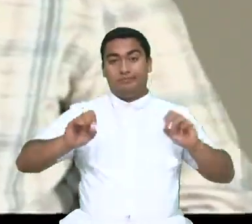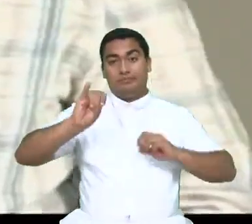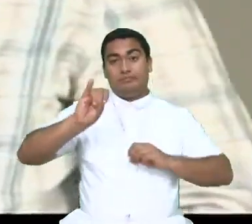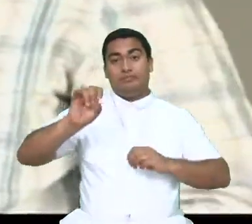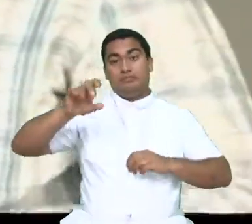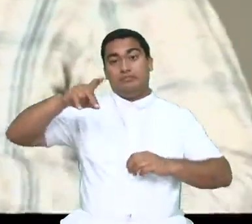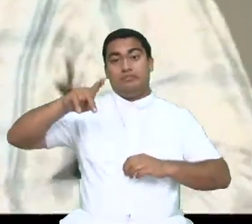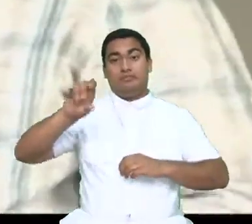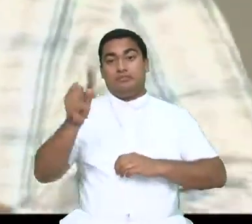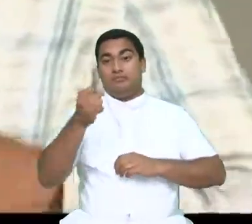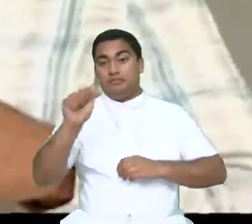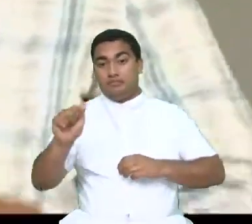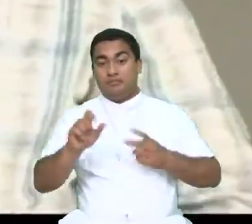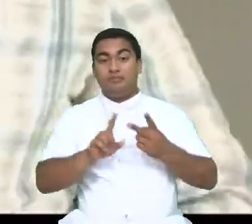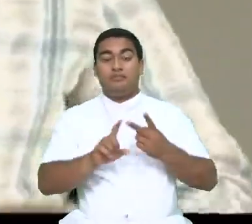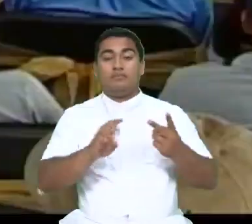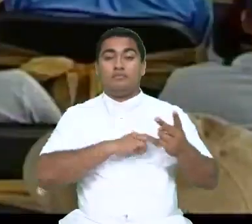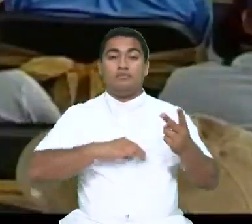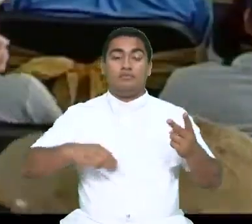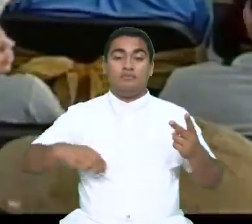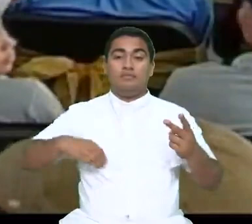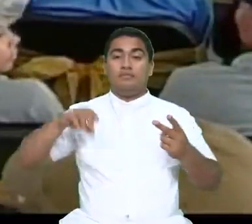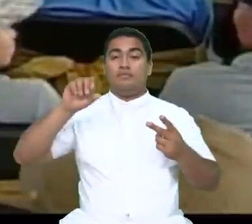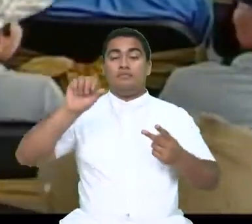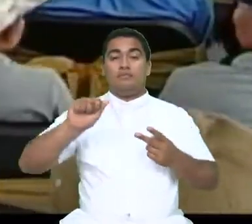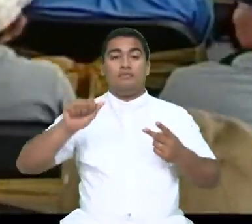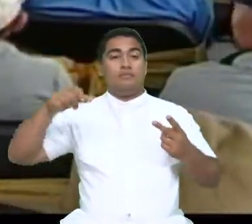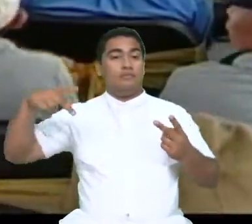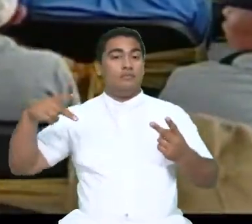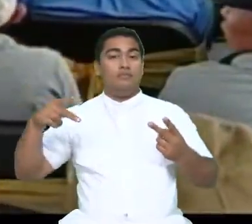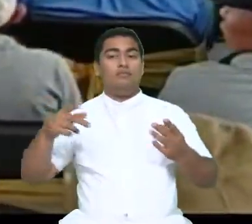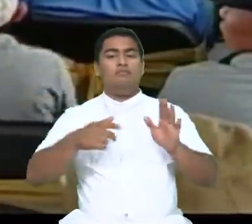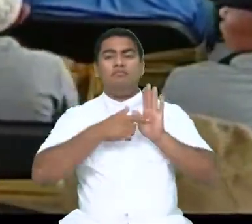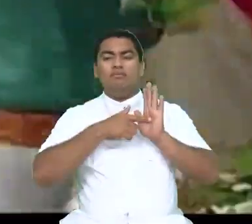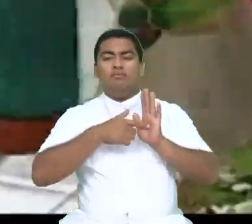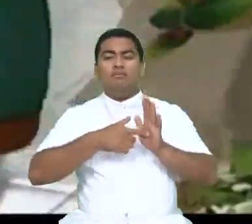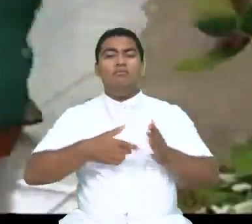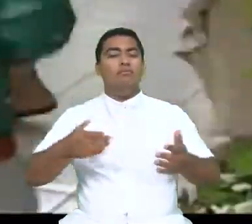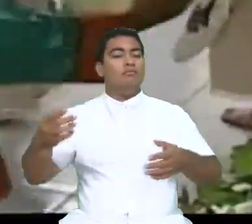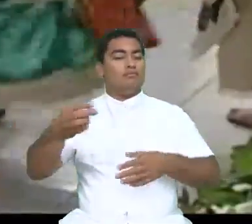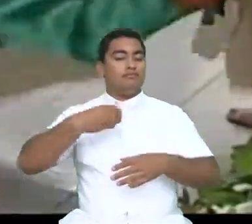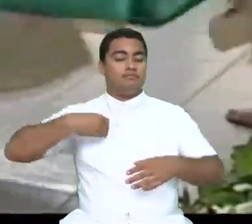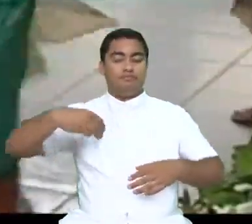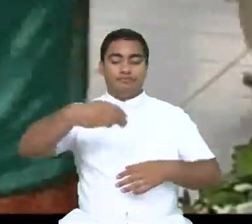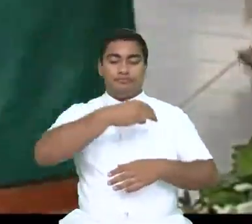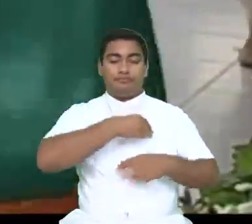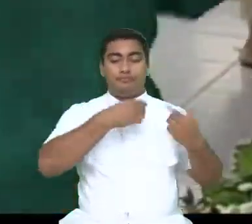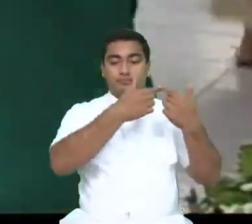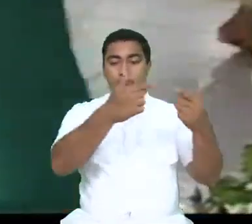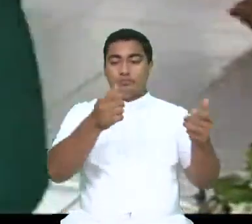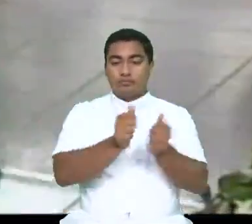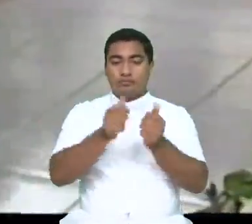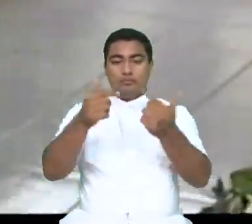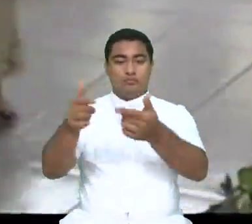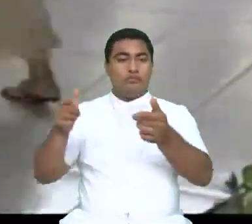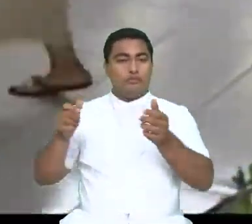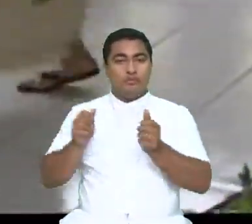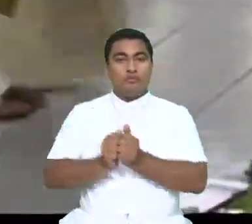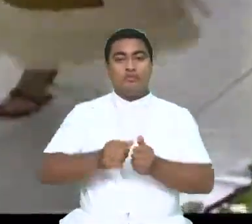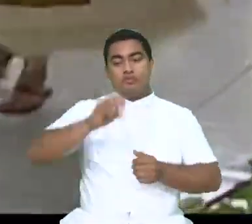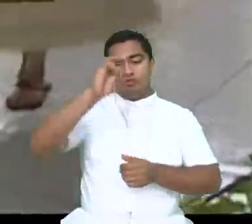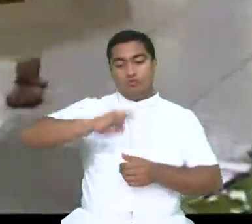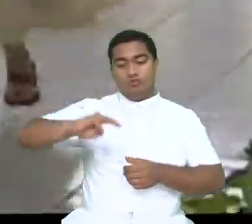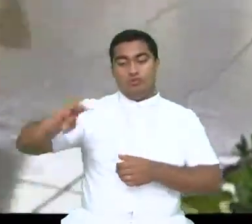el Ministerio Agropecuario presentó a productores, baristas y miembros de cooperativas de Matagalpa el Plan Nacional